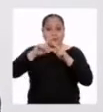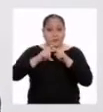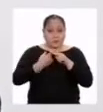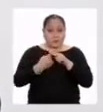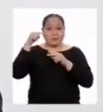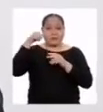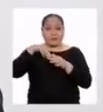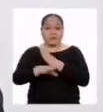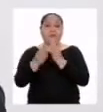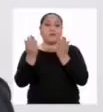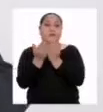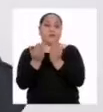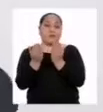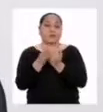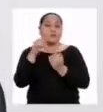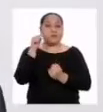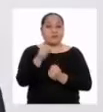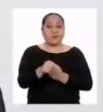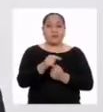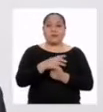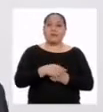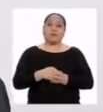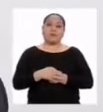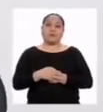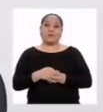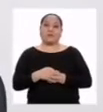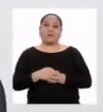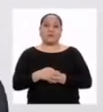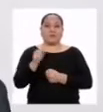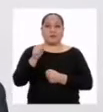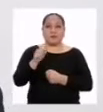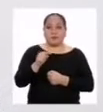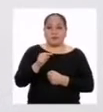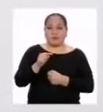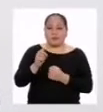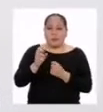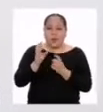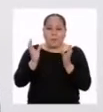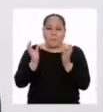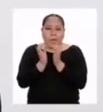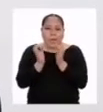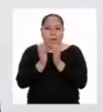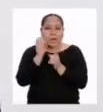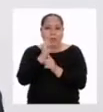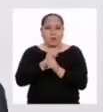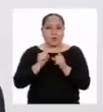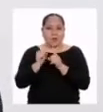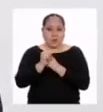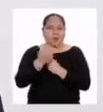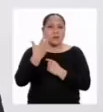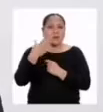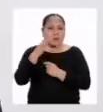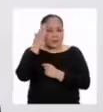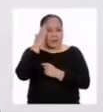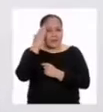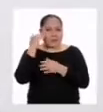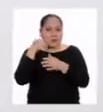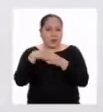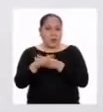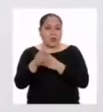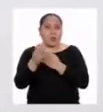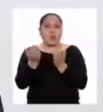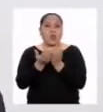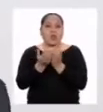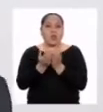desde la escuela, que es en cierta forma una mini sociedad, pues sabemos que en la escuela